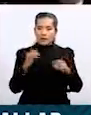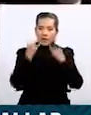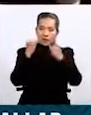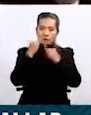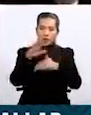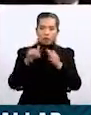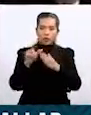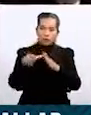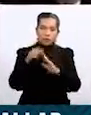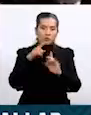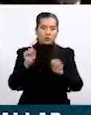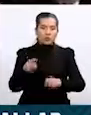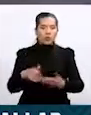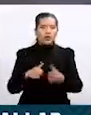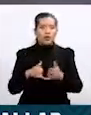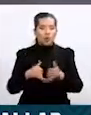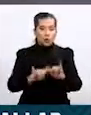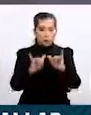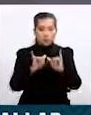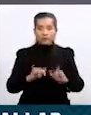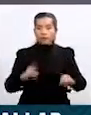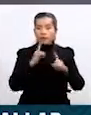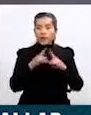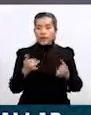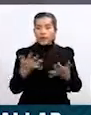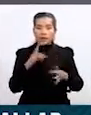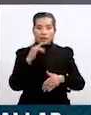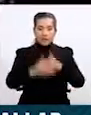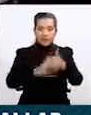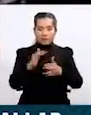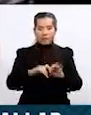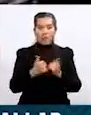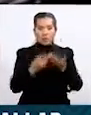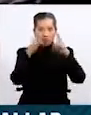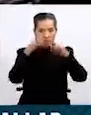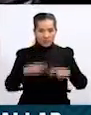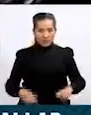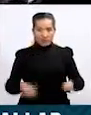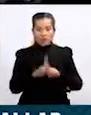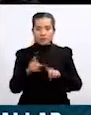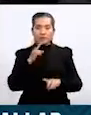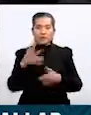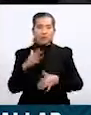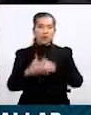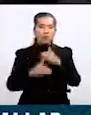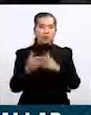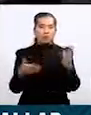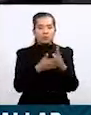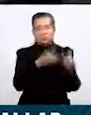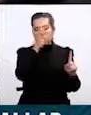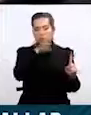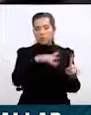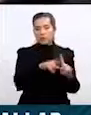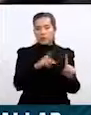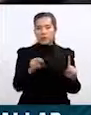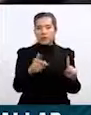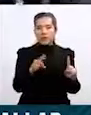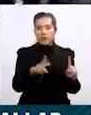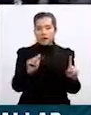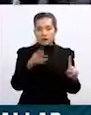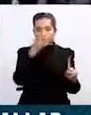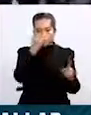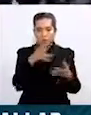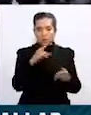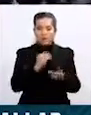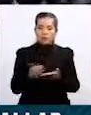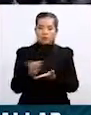presente proceso. Informó además del avance de las investigaciones en torno a otro proceso en contra de Misael Nayar por legitimación